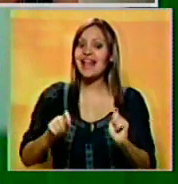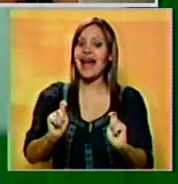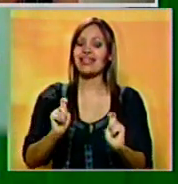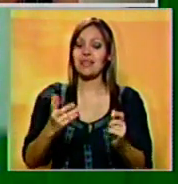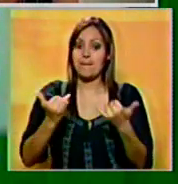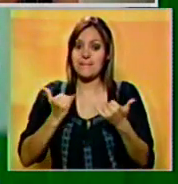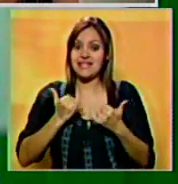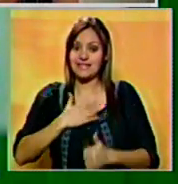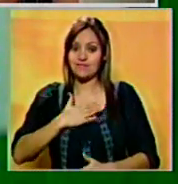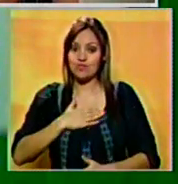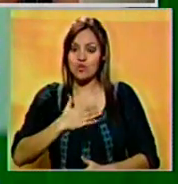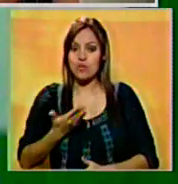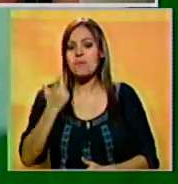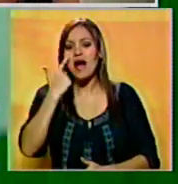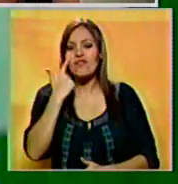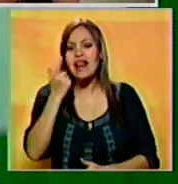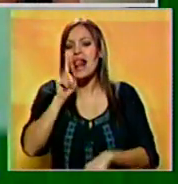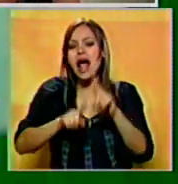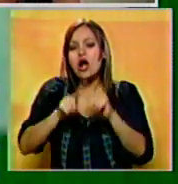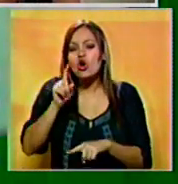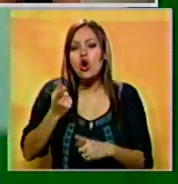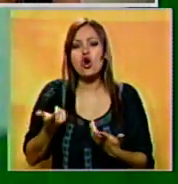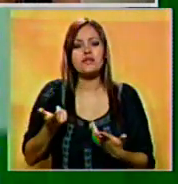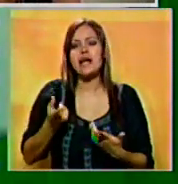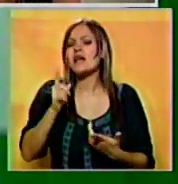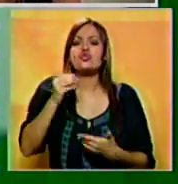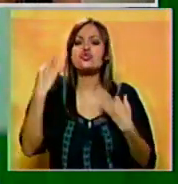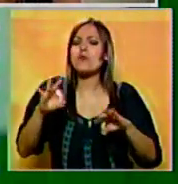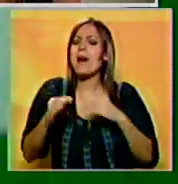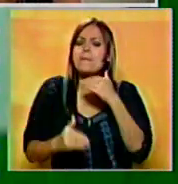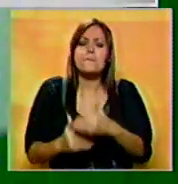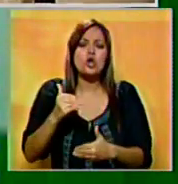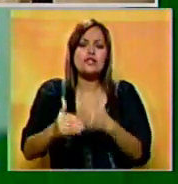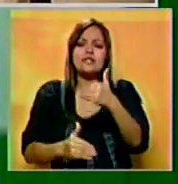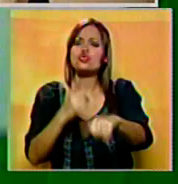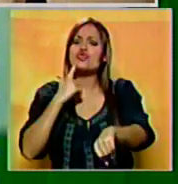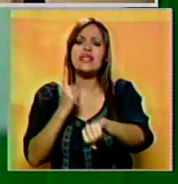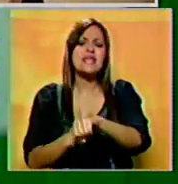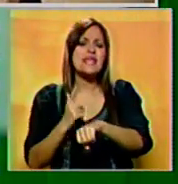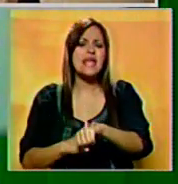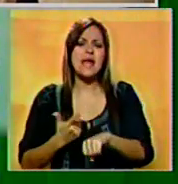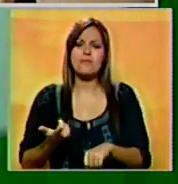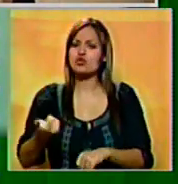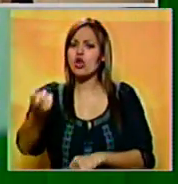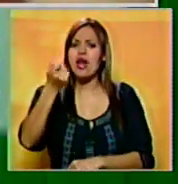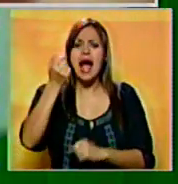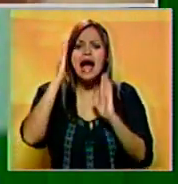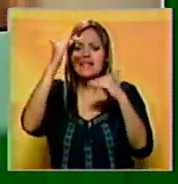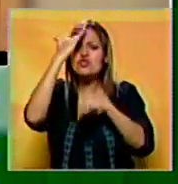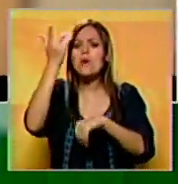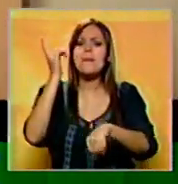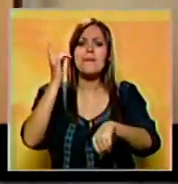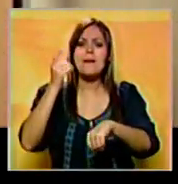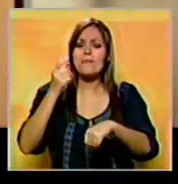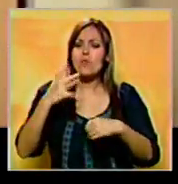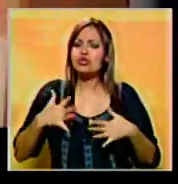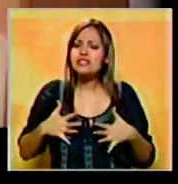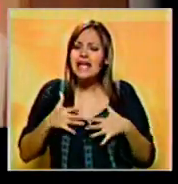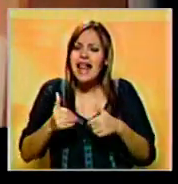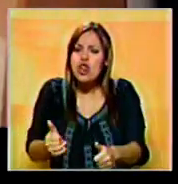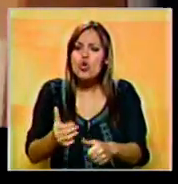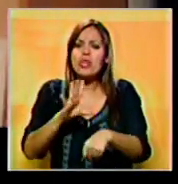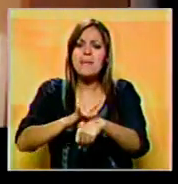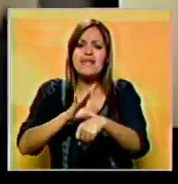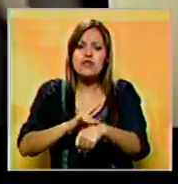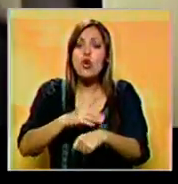uno mismo de ver las cosas, de que son procesos, de que son tiempo, que es un tratamiento, que es un tiempo de sanación, en